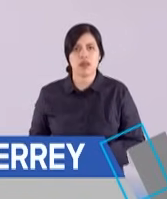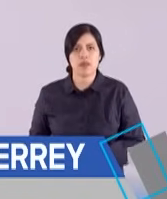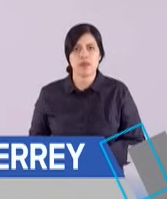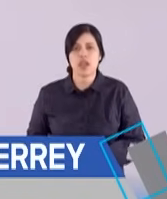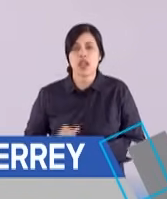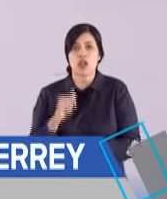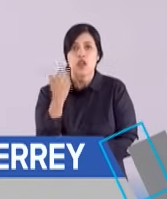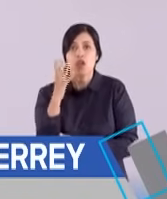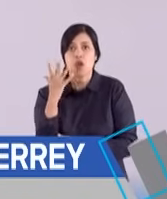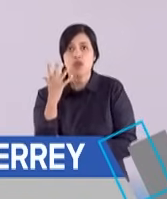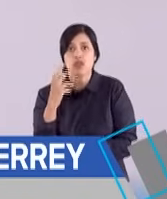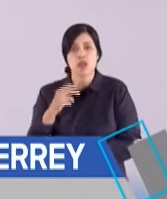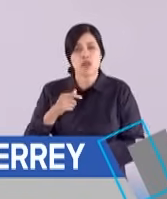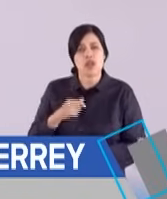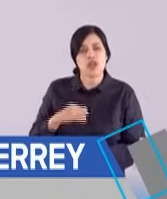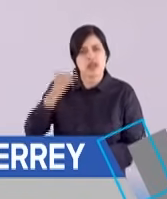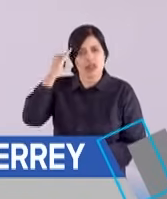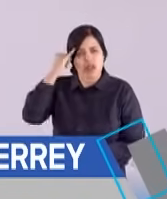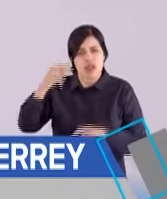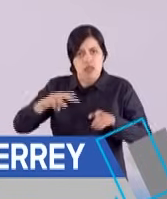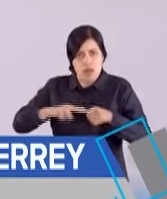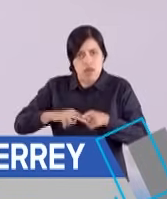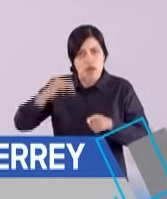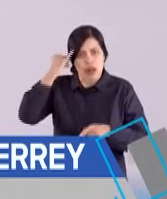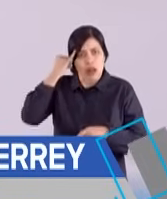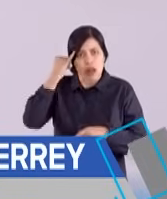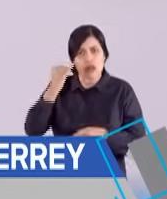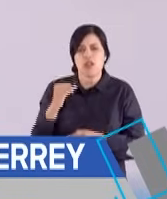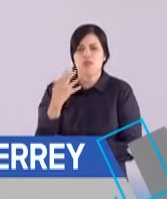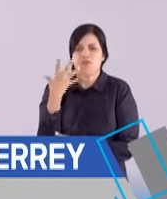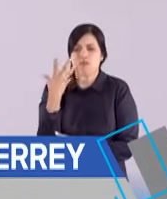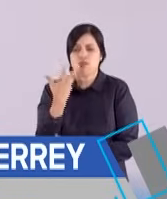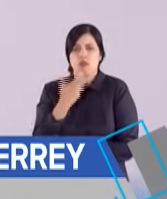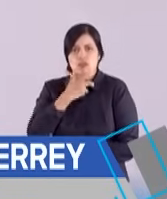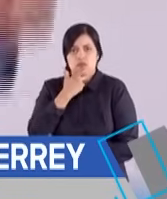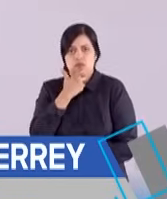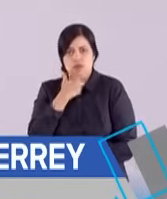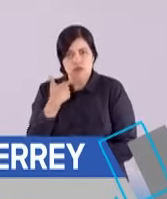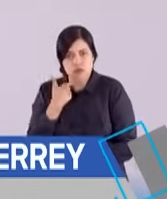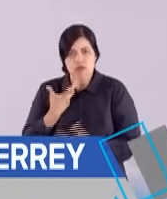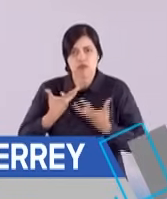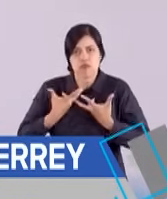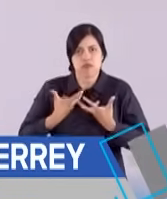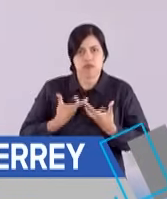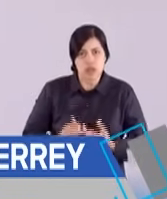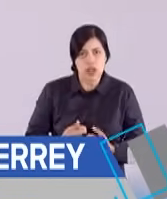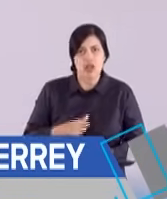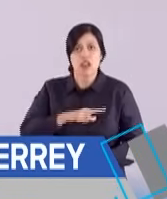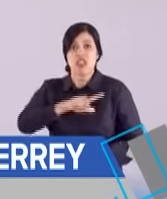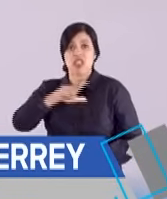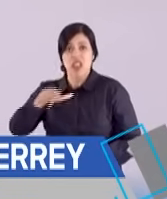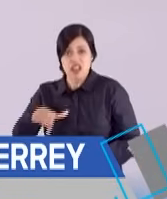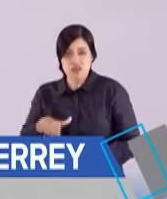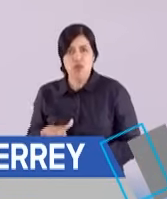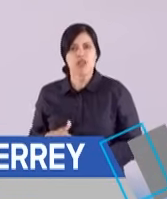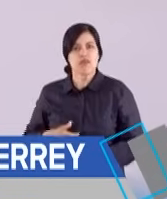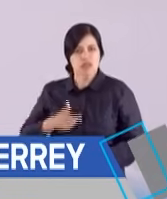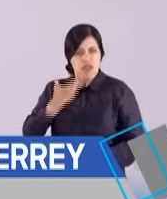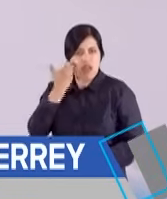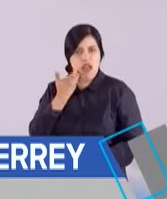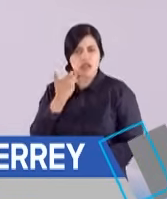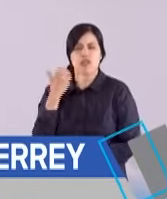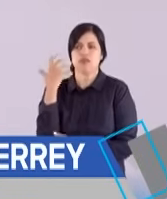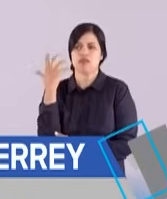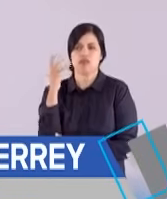los árboles en la Alameda. Y por culpa de esa incompetencia y malicia, tuvieron que cortar todos los